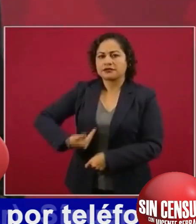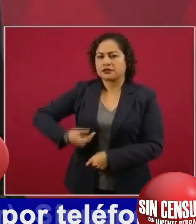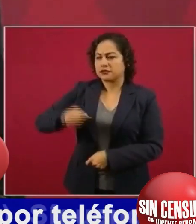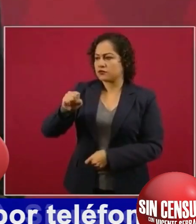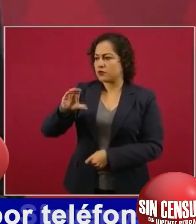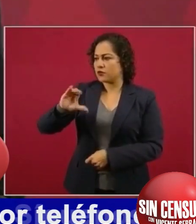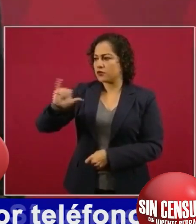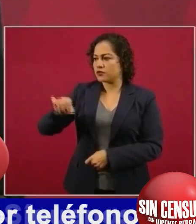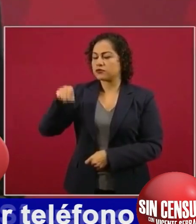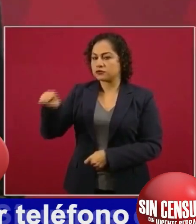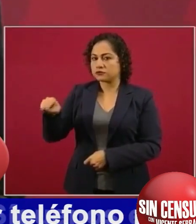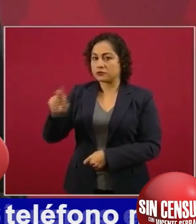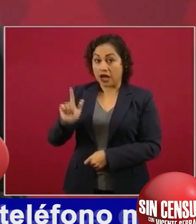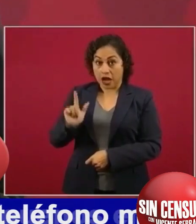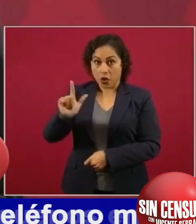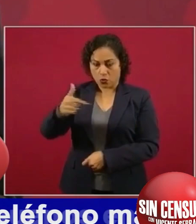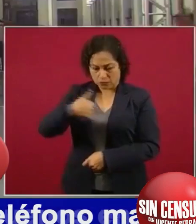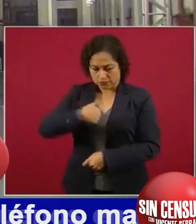respuesta.